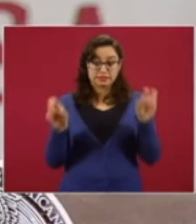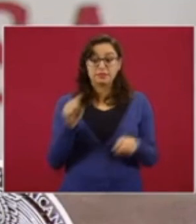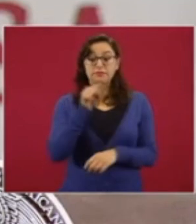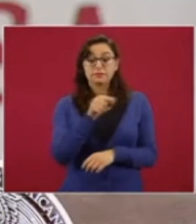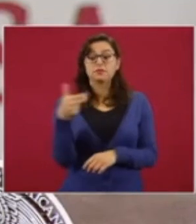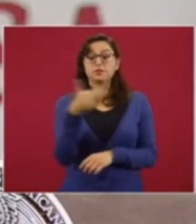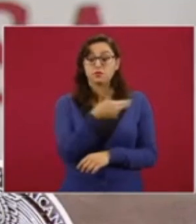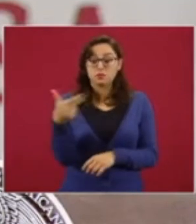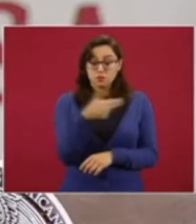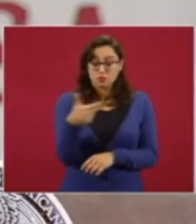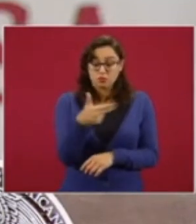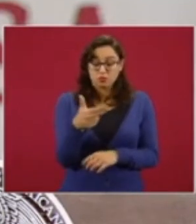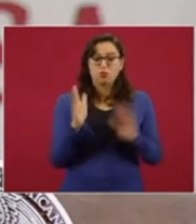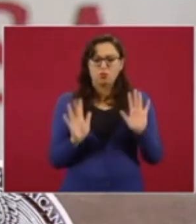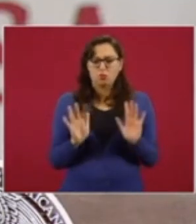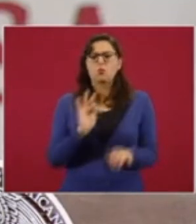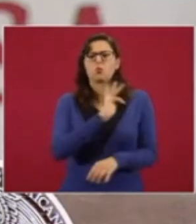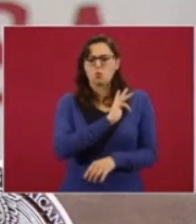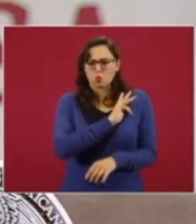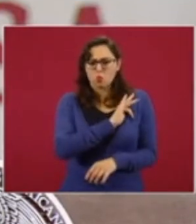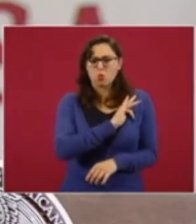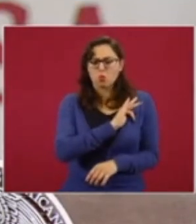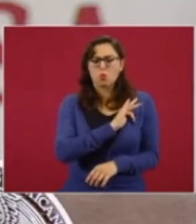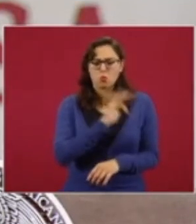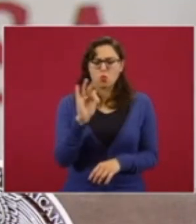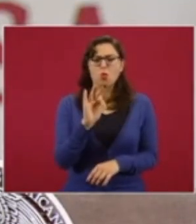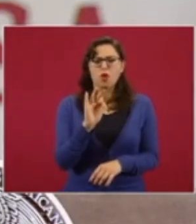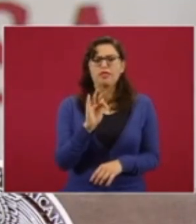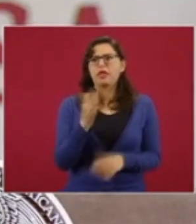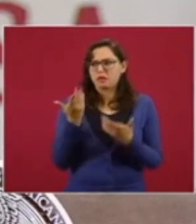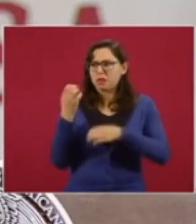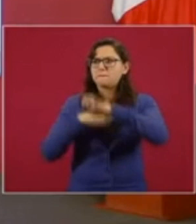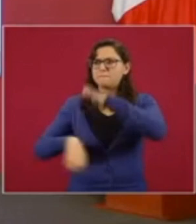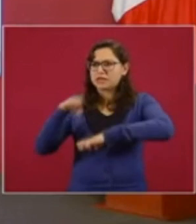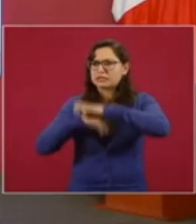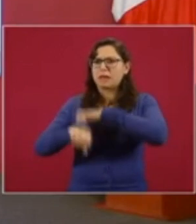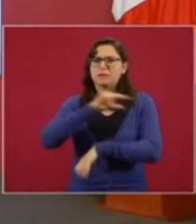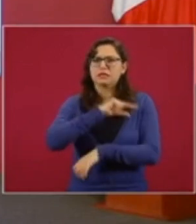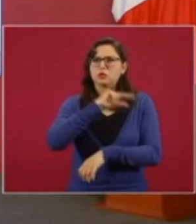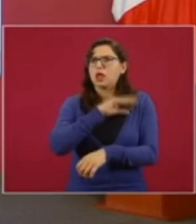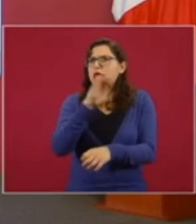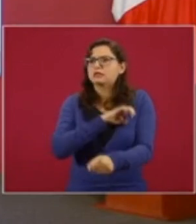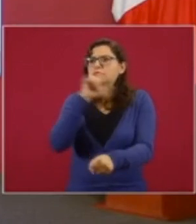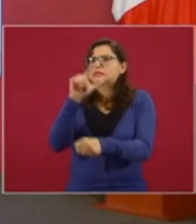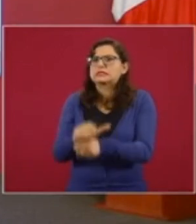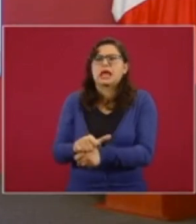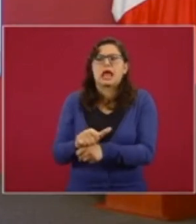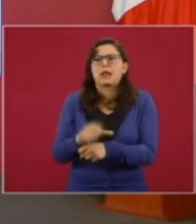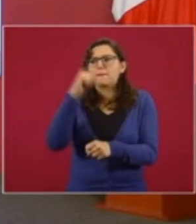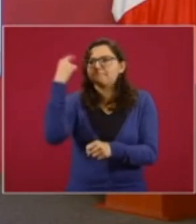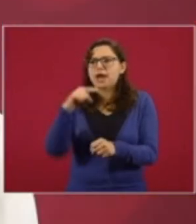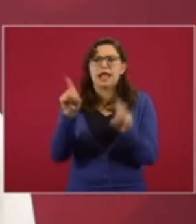hotel podría contratar con una empresa especializada por ejemplo el mantenimiento de sus